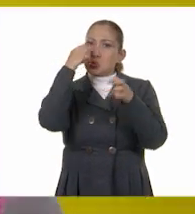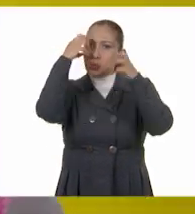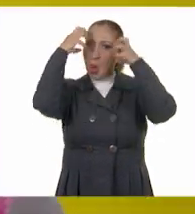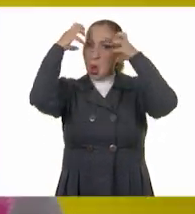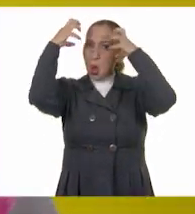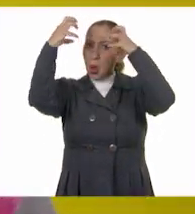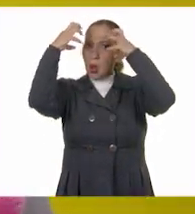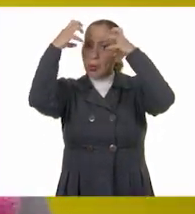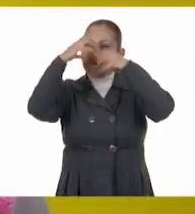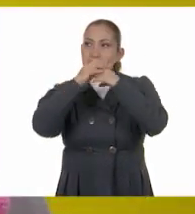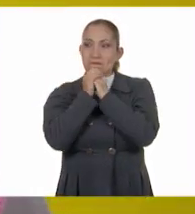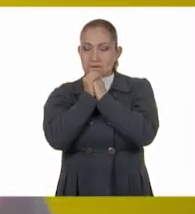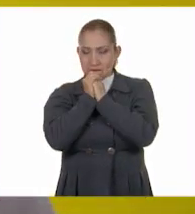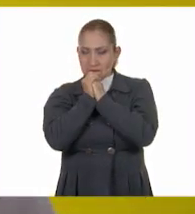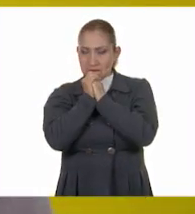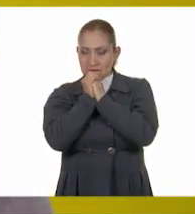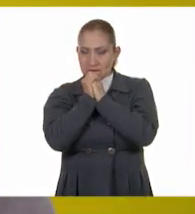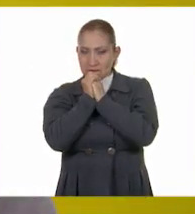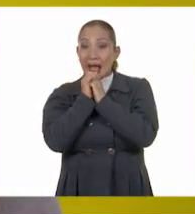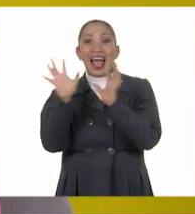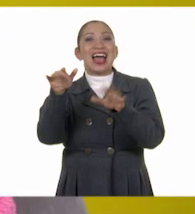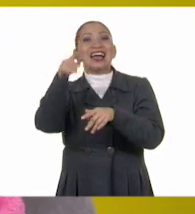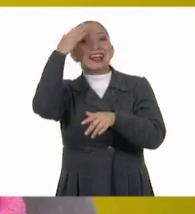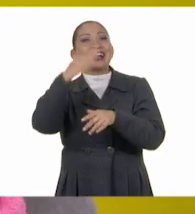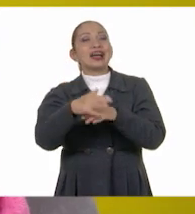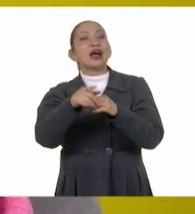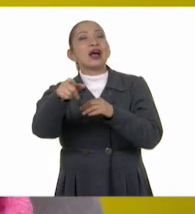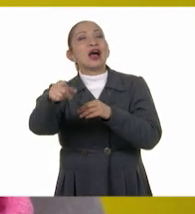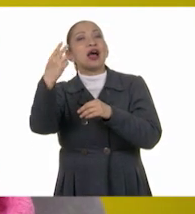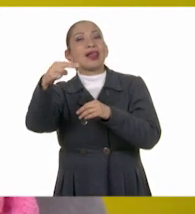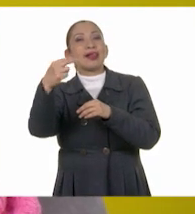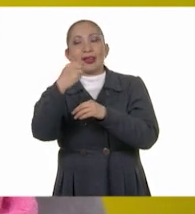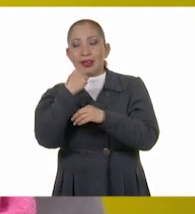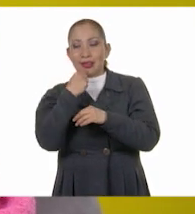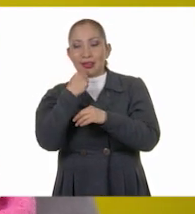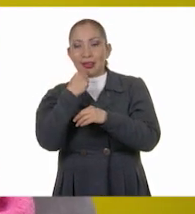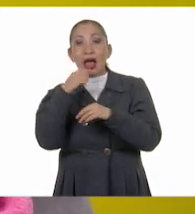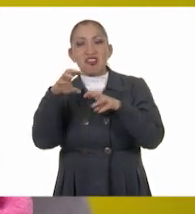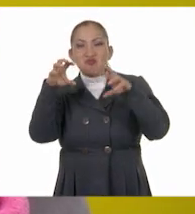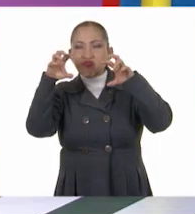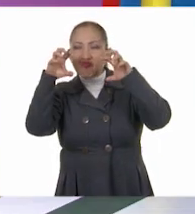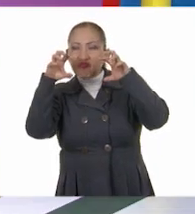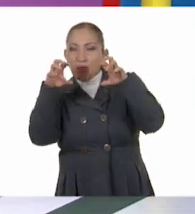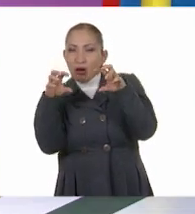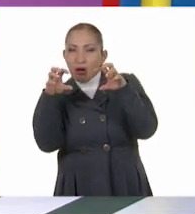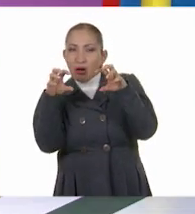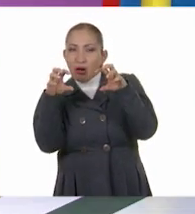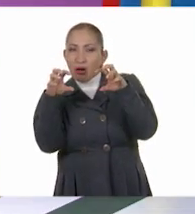muy grandes. Y... ¡ah, ya sé! ¡Que sea el monstruo